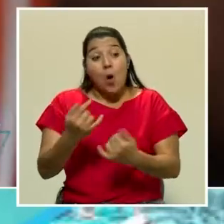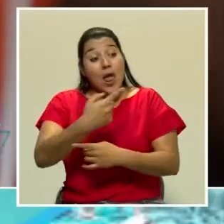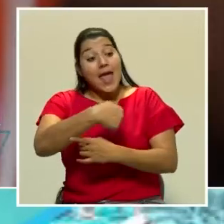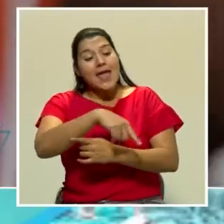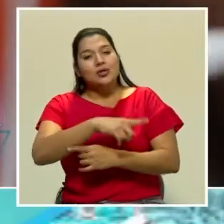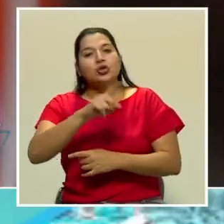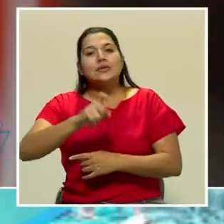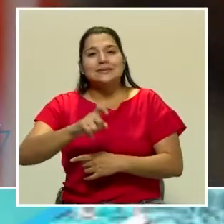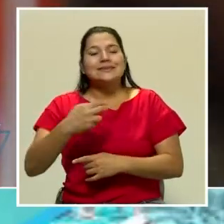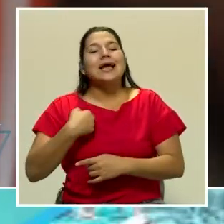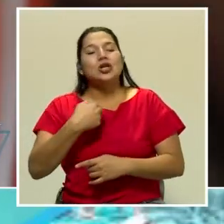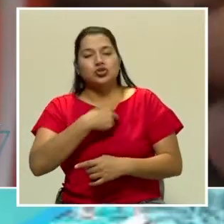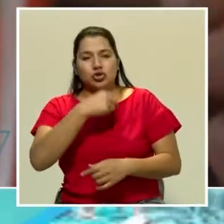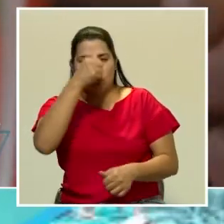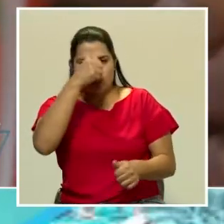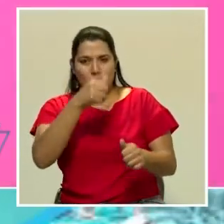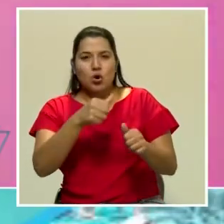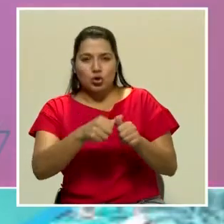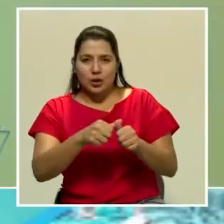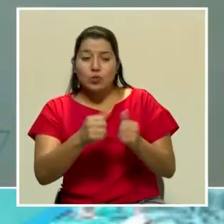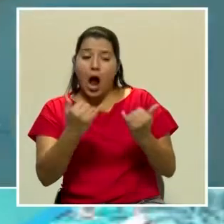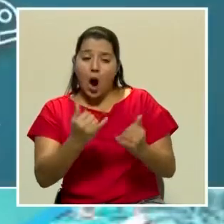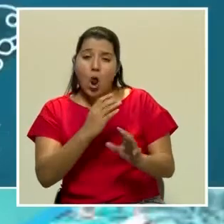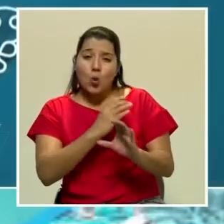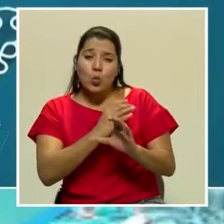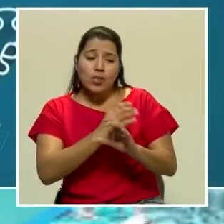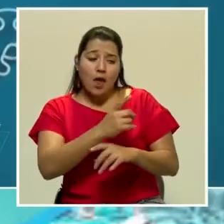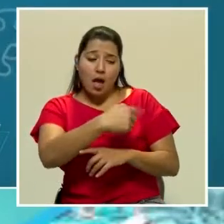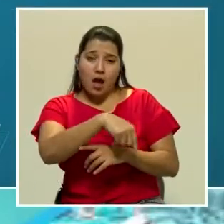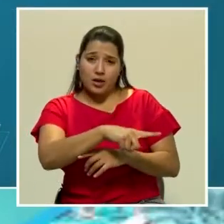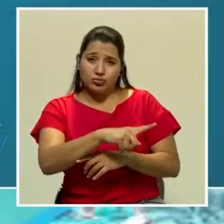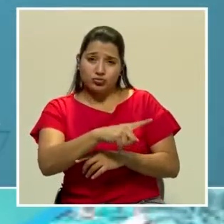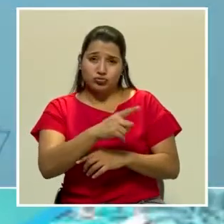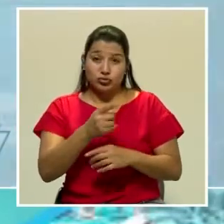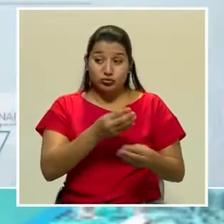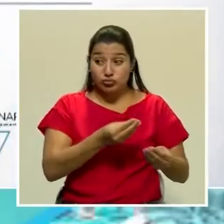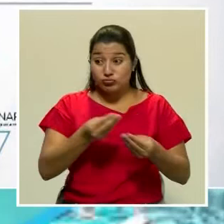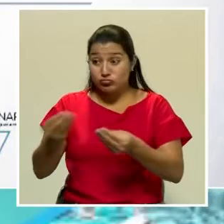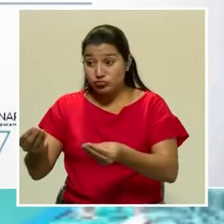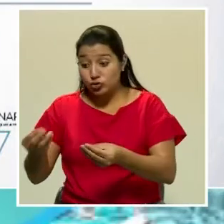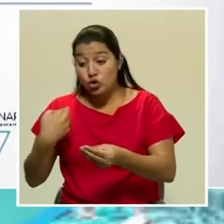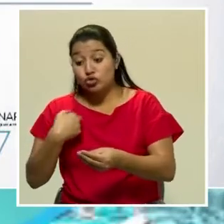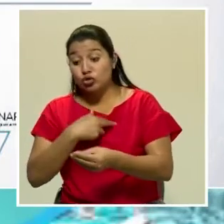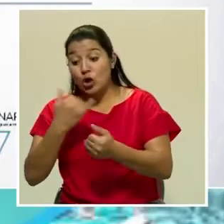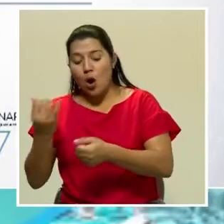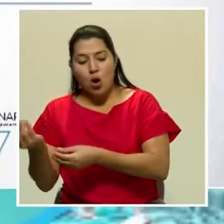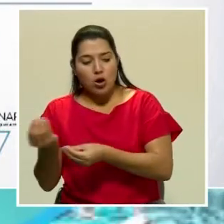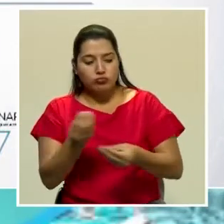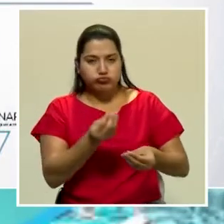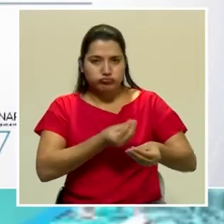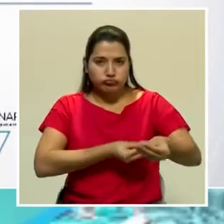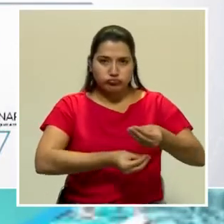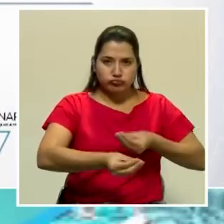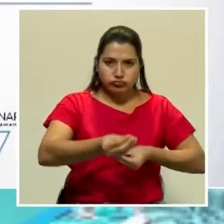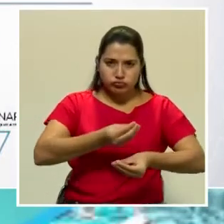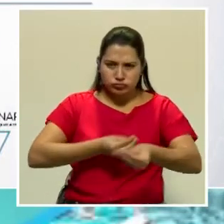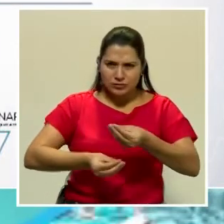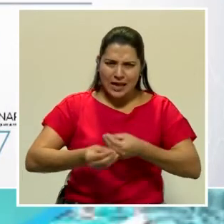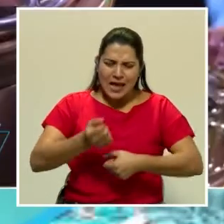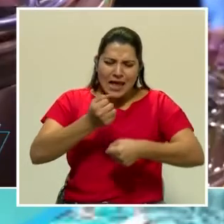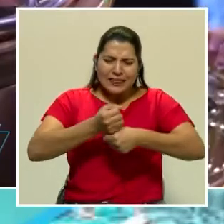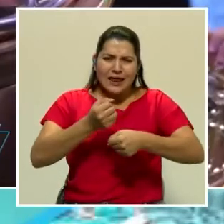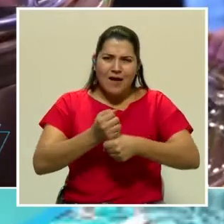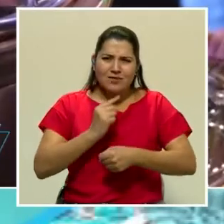que recordemos que el cuidado es de ida y vuelta, y que con el trabajo serio de sus organizaciones, de